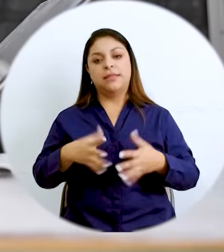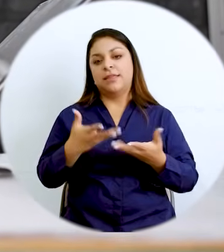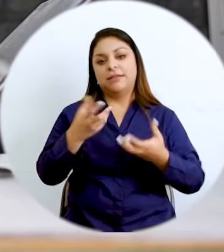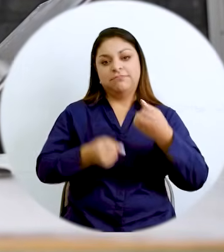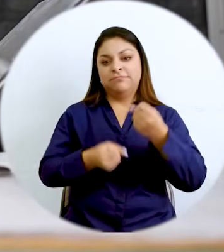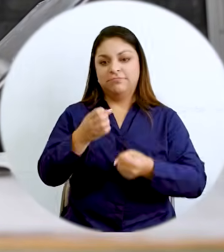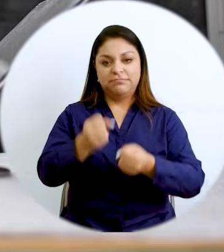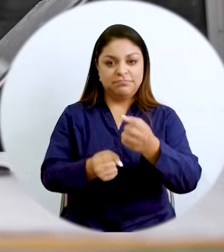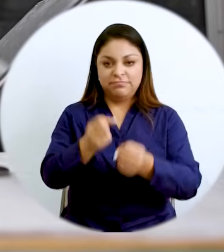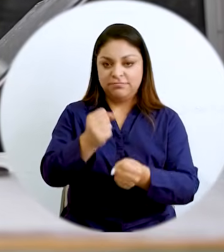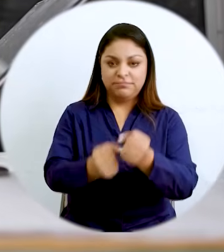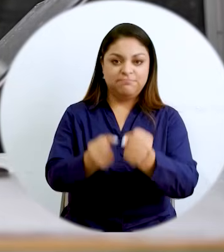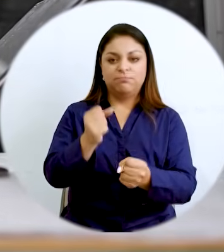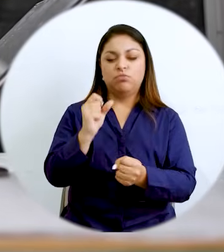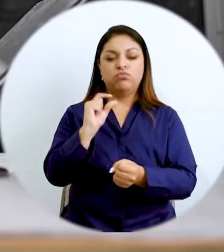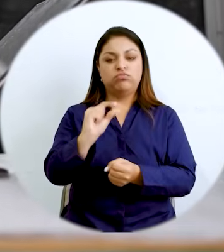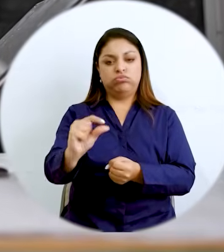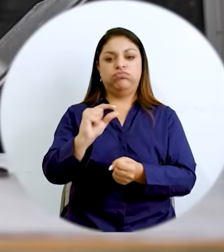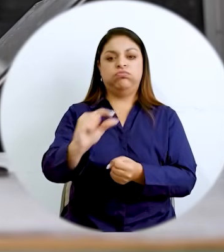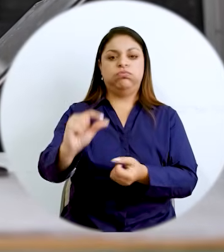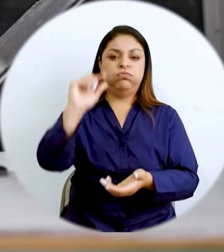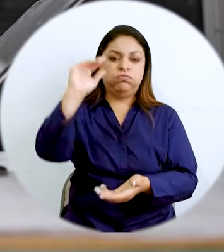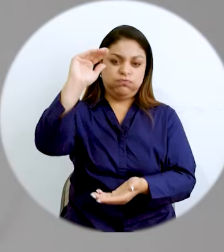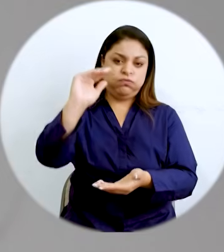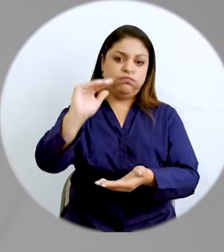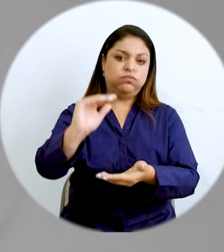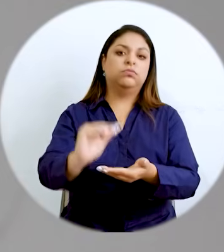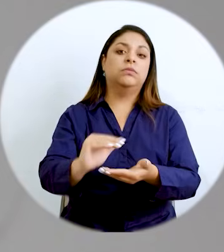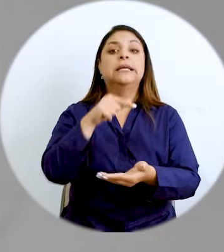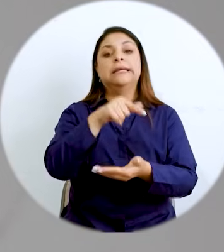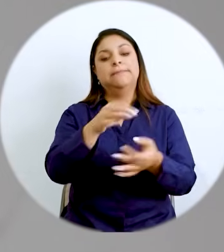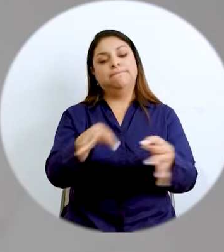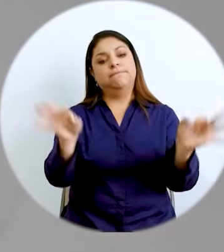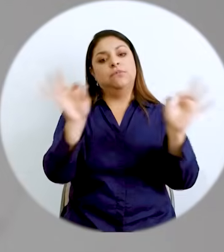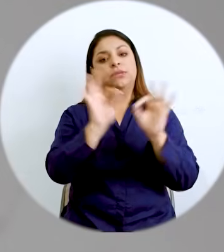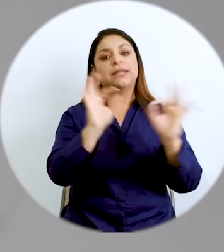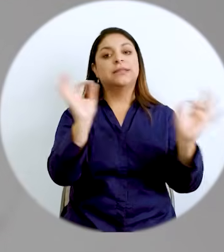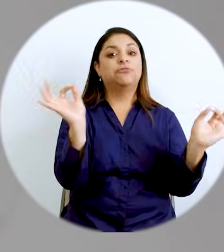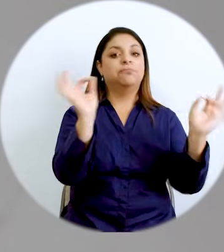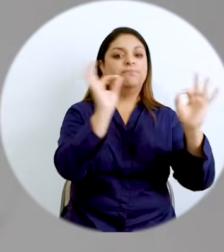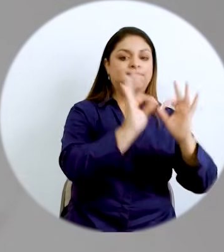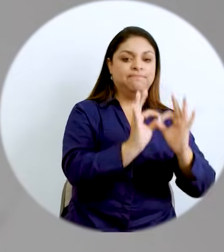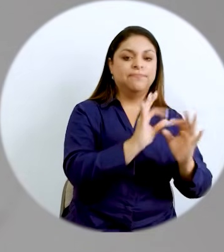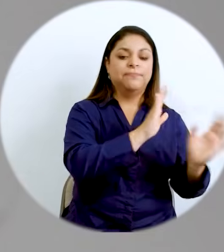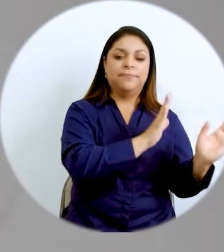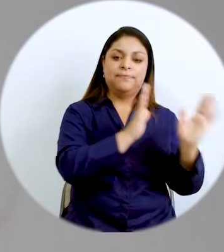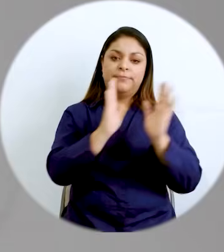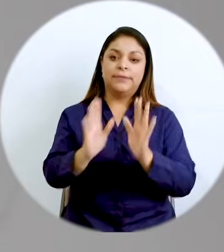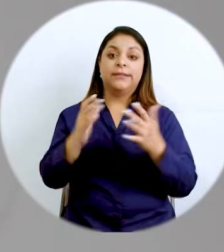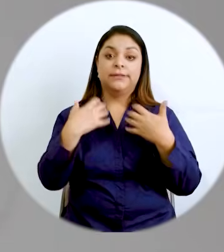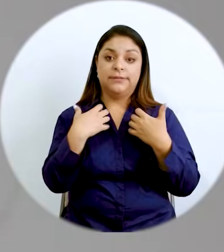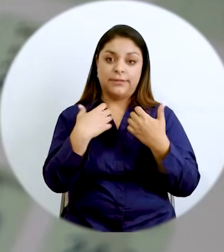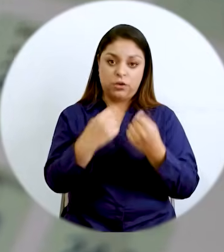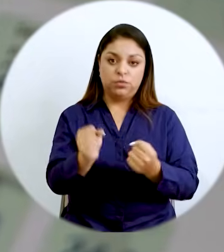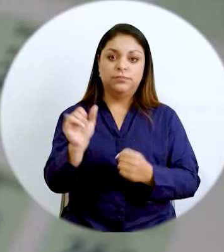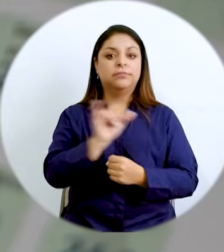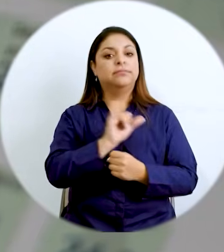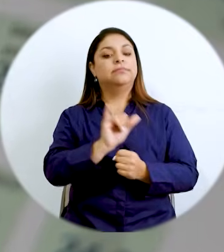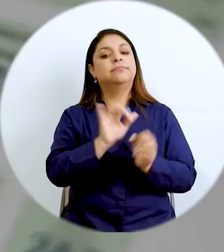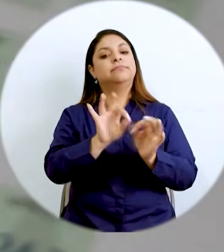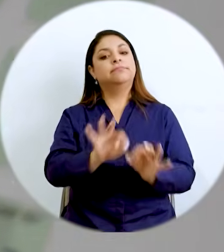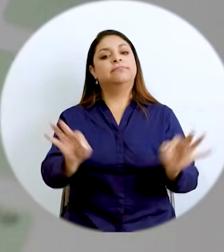pierde eficiencia en las unidades productivas. Entonces, reproducción es muy importante, la parte de salud también es muy importante,